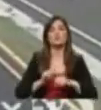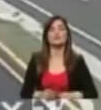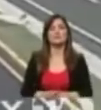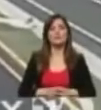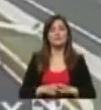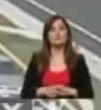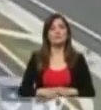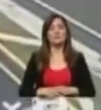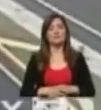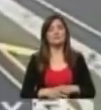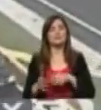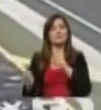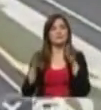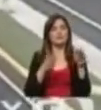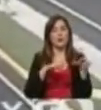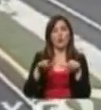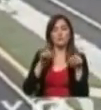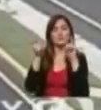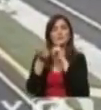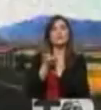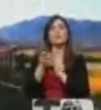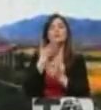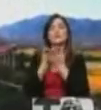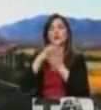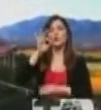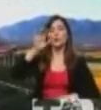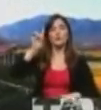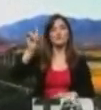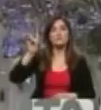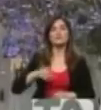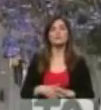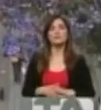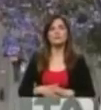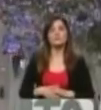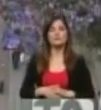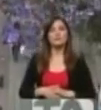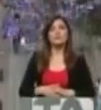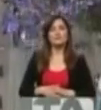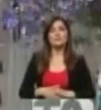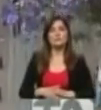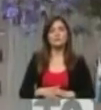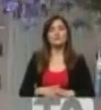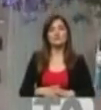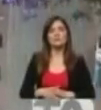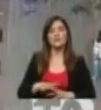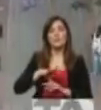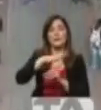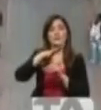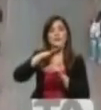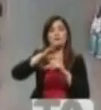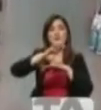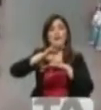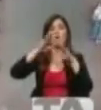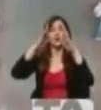sentidos. Ahora nos vamos a otro punto, gracias al servicio integrado del ECU 911. Estamos en el Parque Central